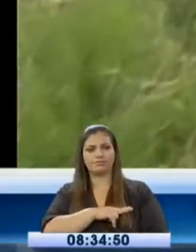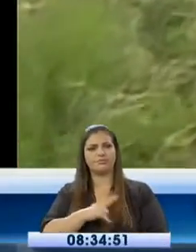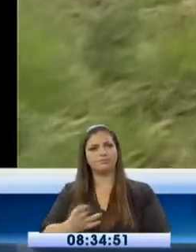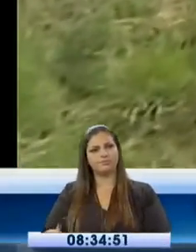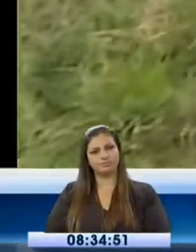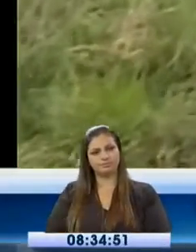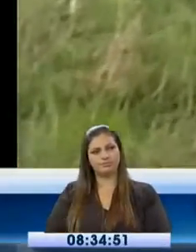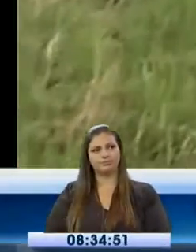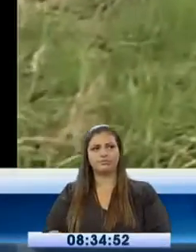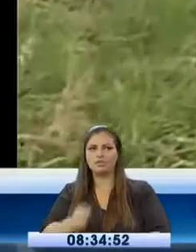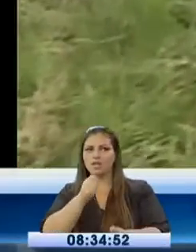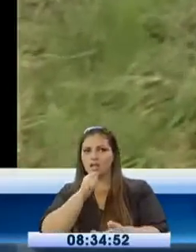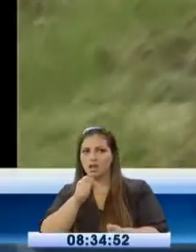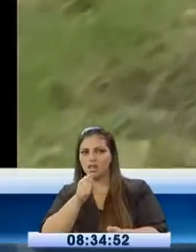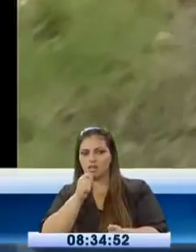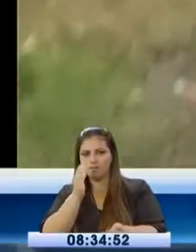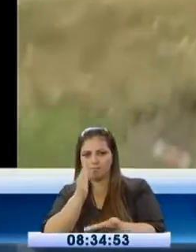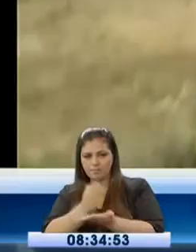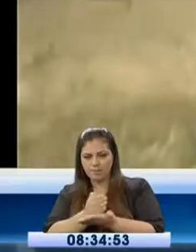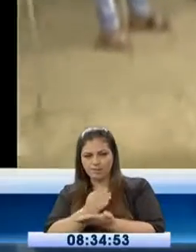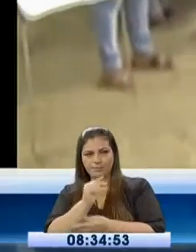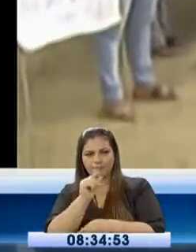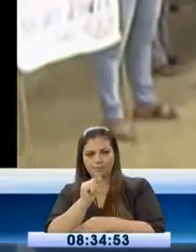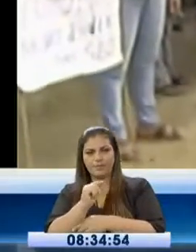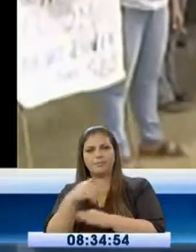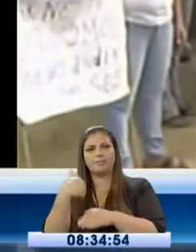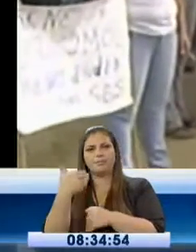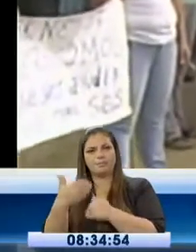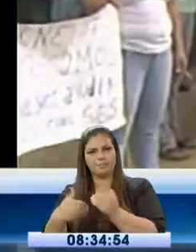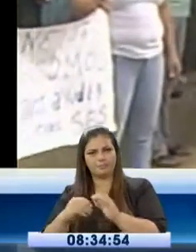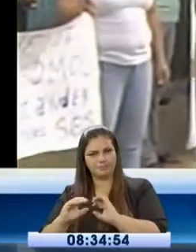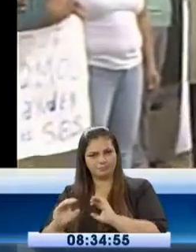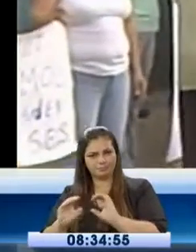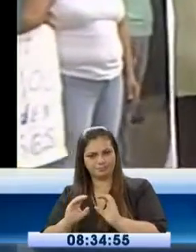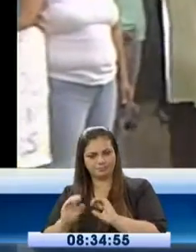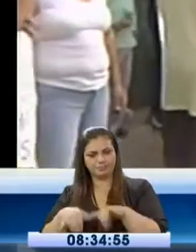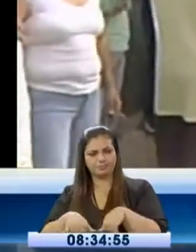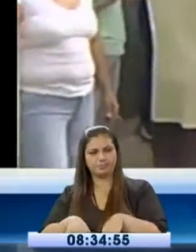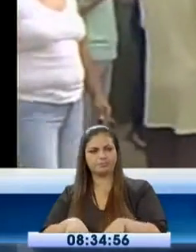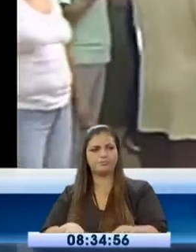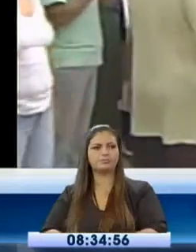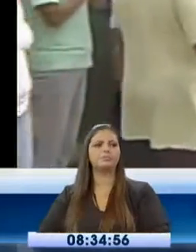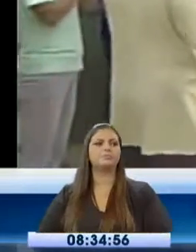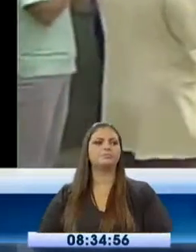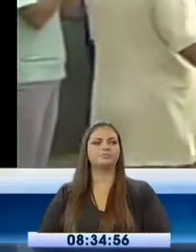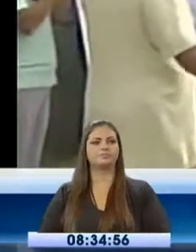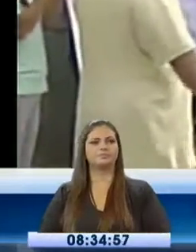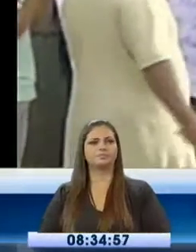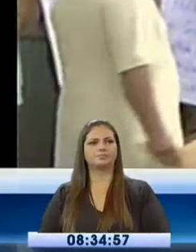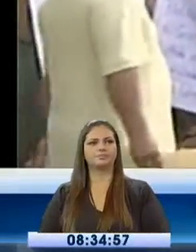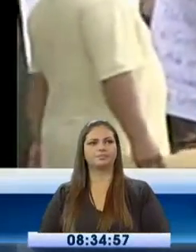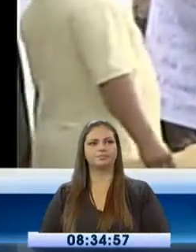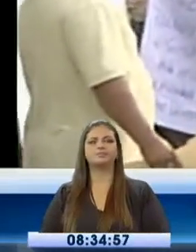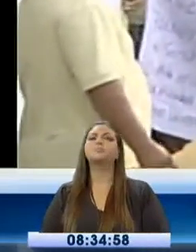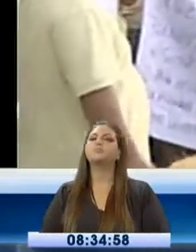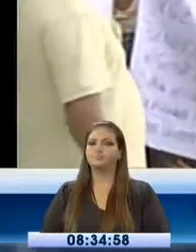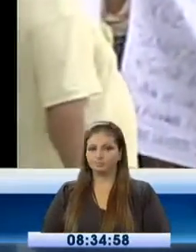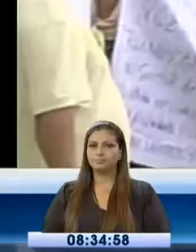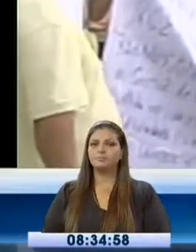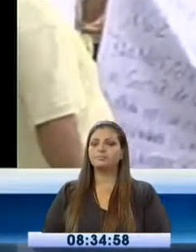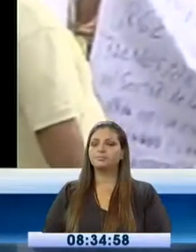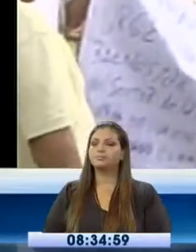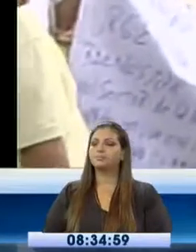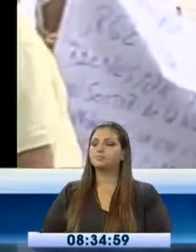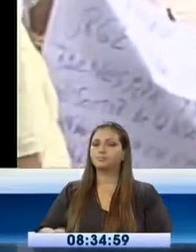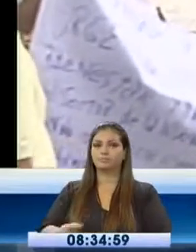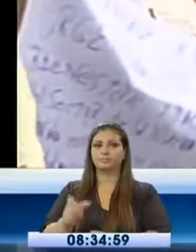enlace. Pero vamos a continuar con los moradores, vamos a seguir escuchando el pedido de ellos, los problemas que tienen